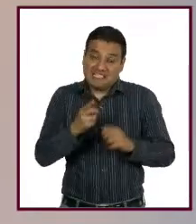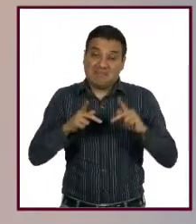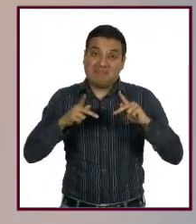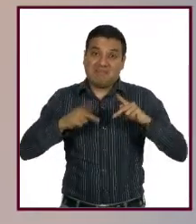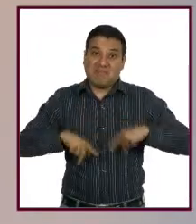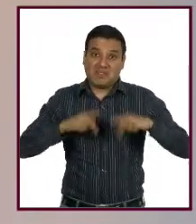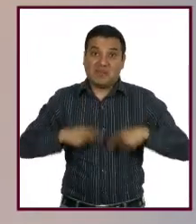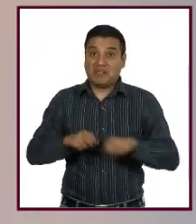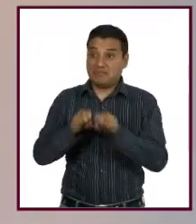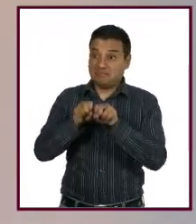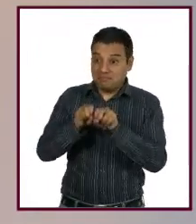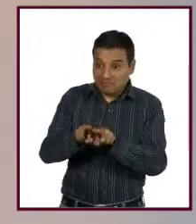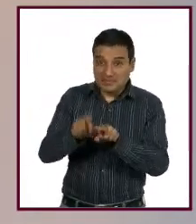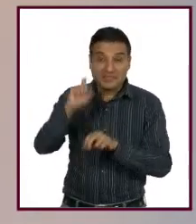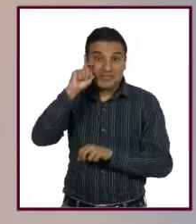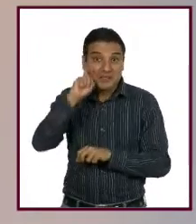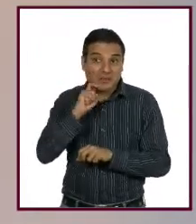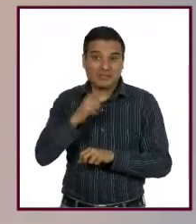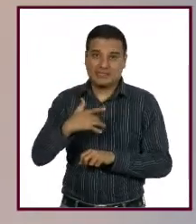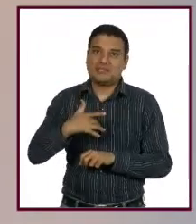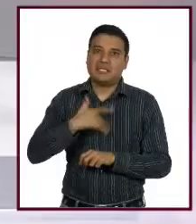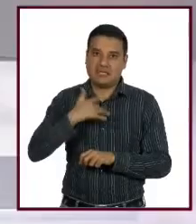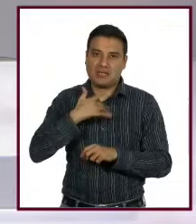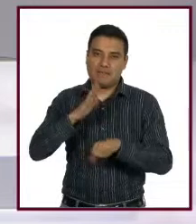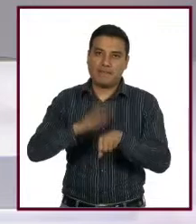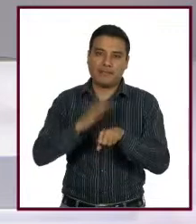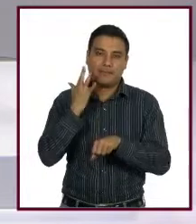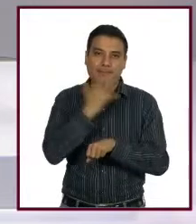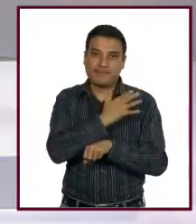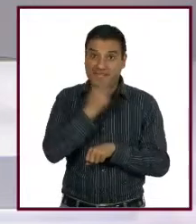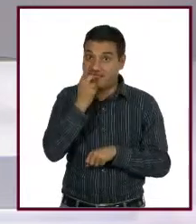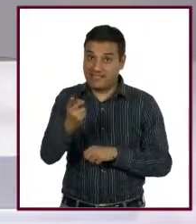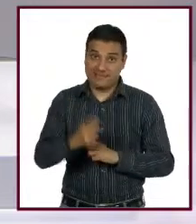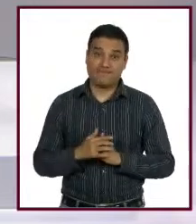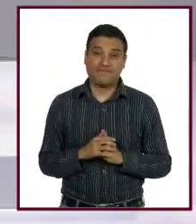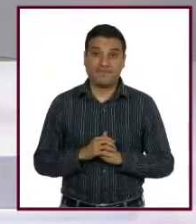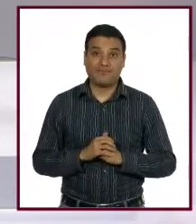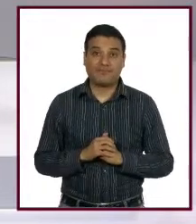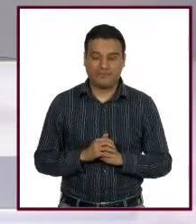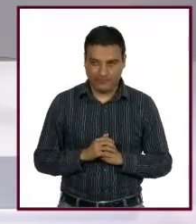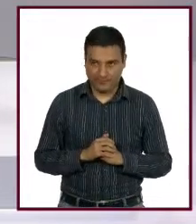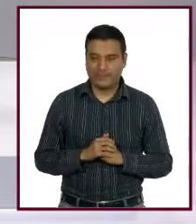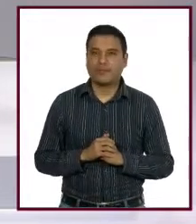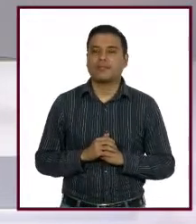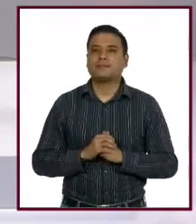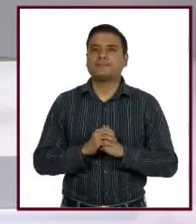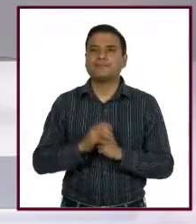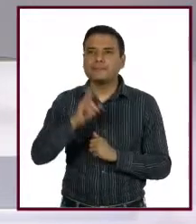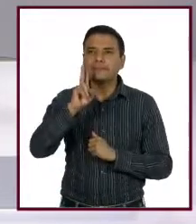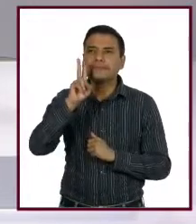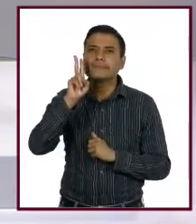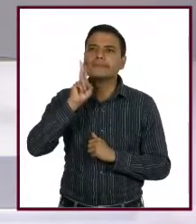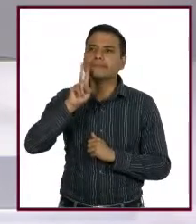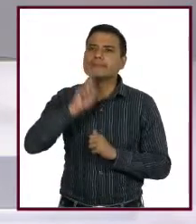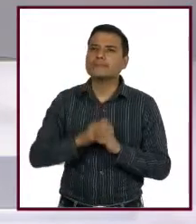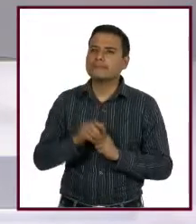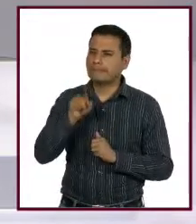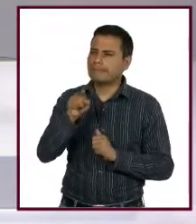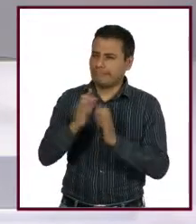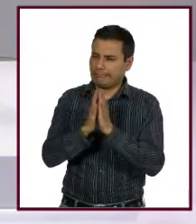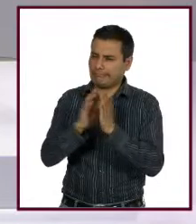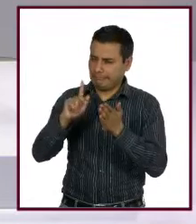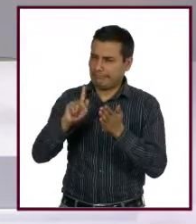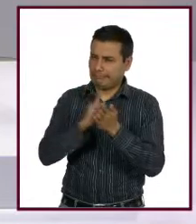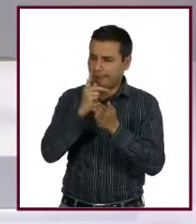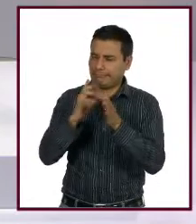el contexto de relaciones sexuales. Vaya. Doctor, nos gustaría que retomara